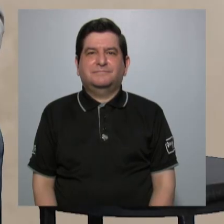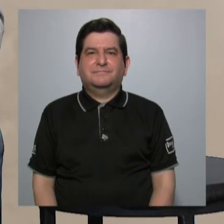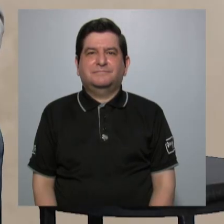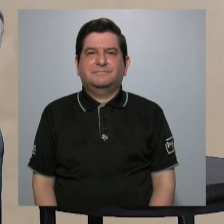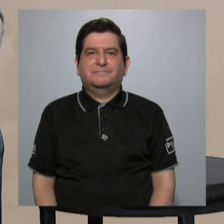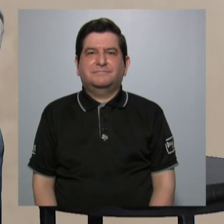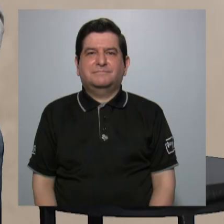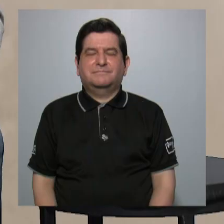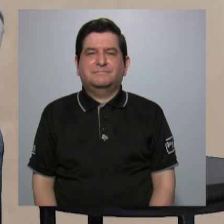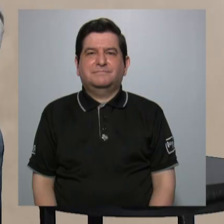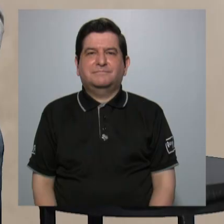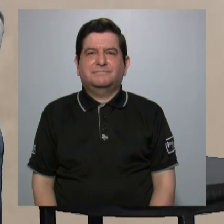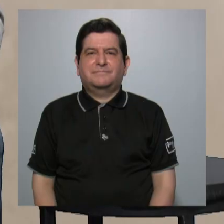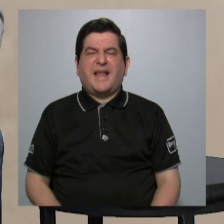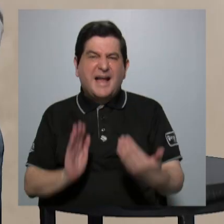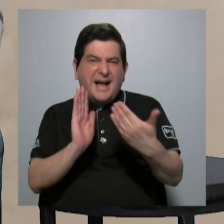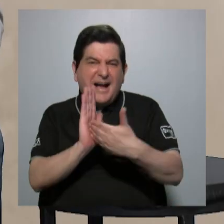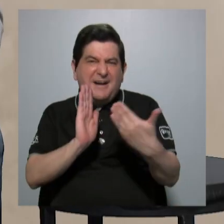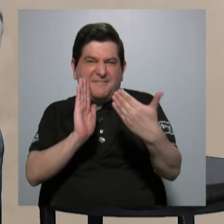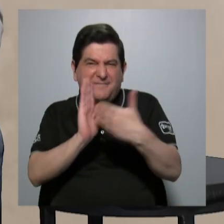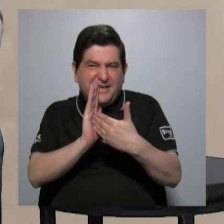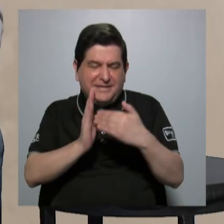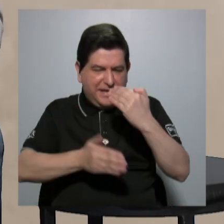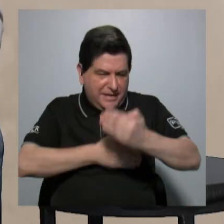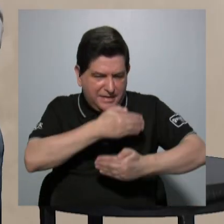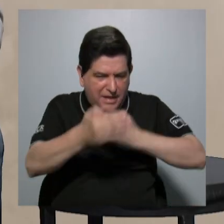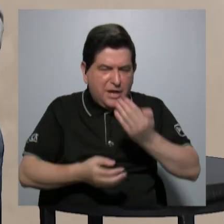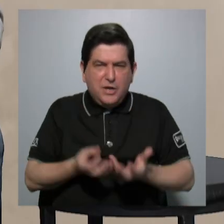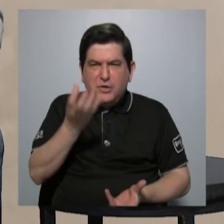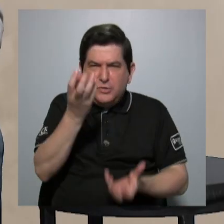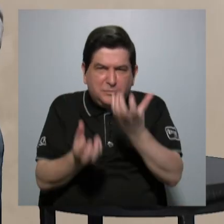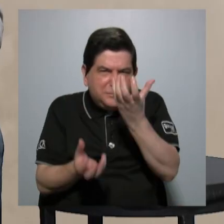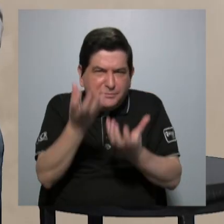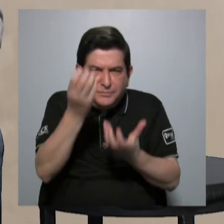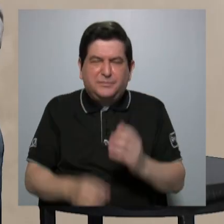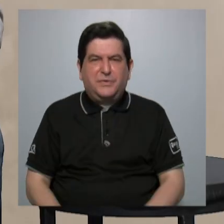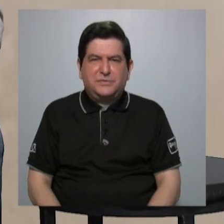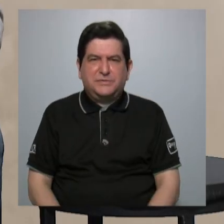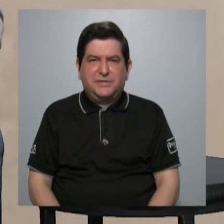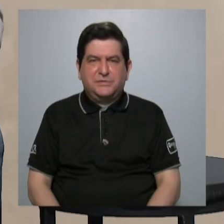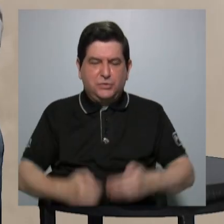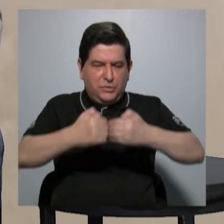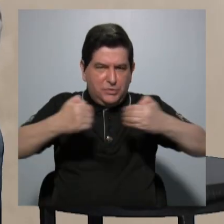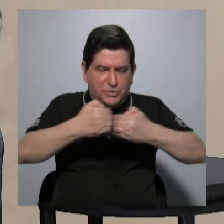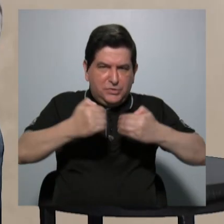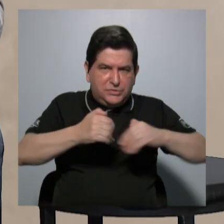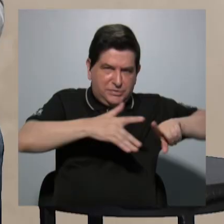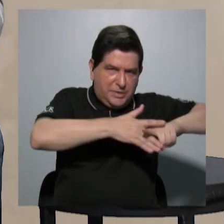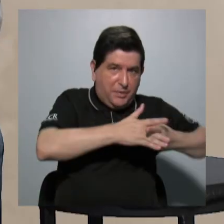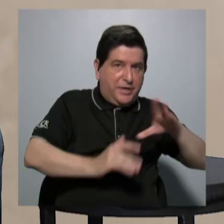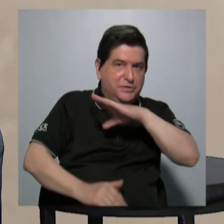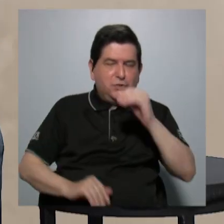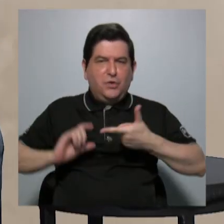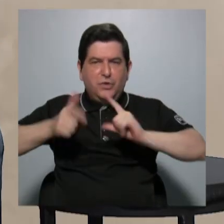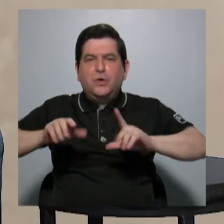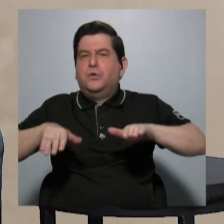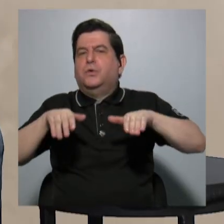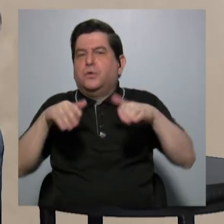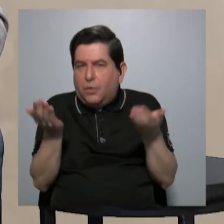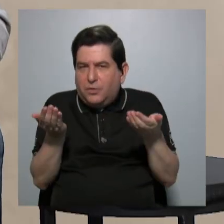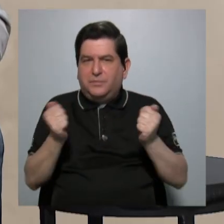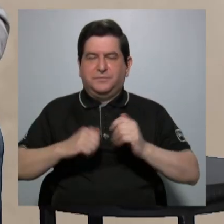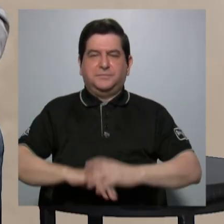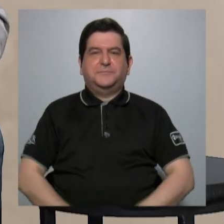Roberto, vamos a ver, ¿cómo afecta este proceso de incineración la separación en la fuente y